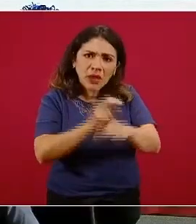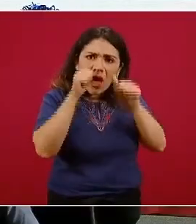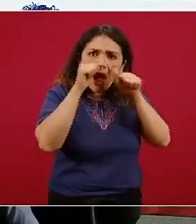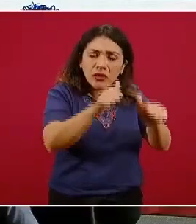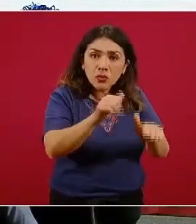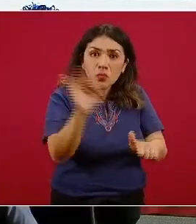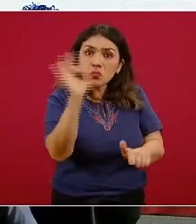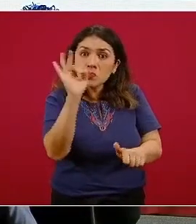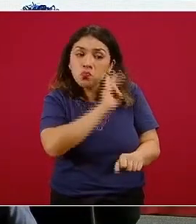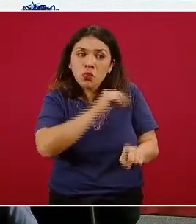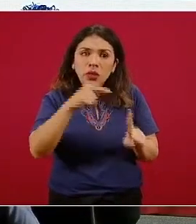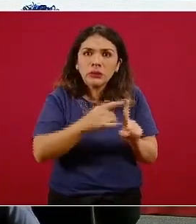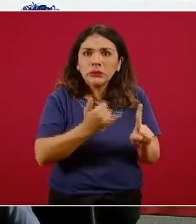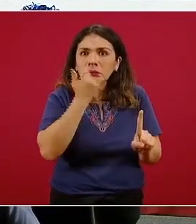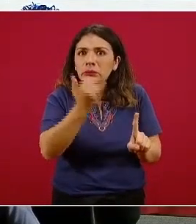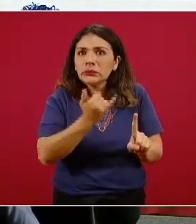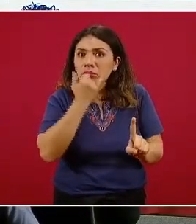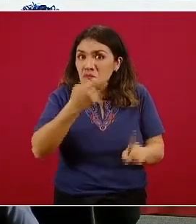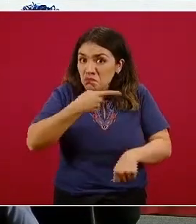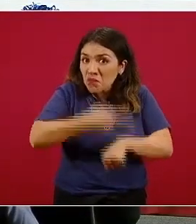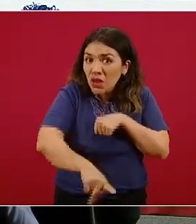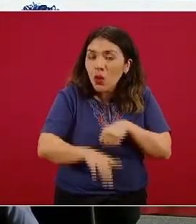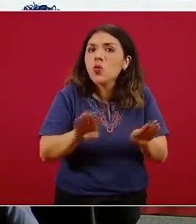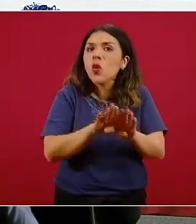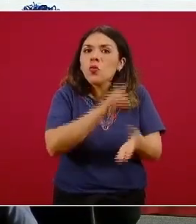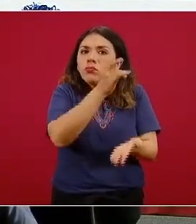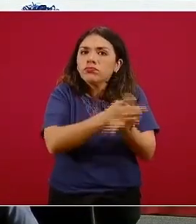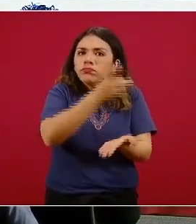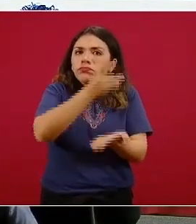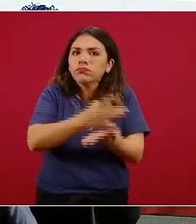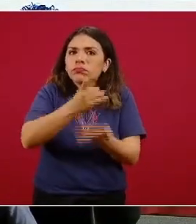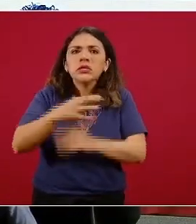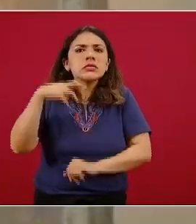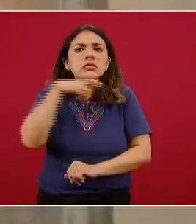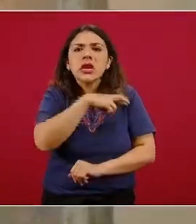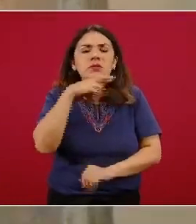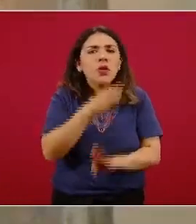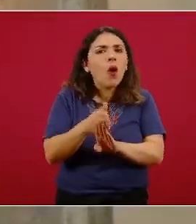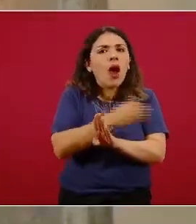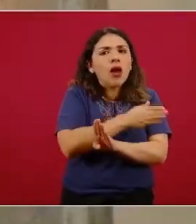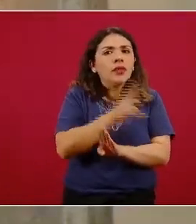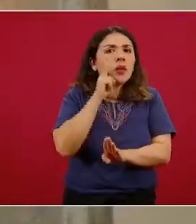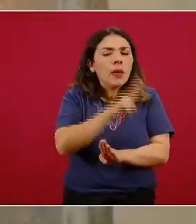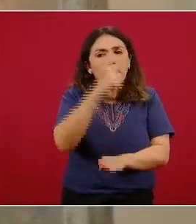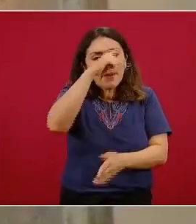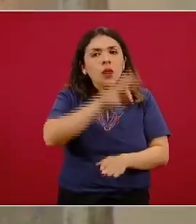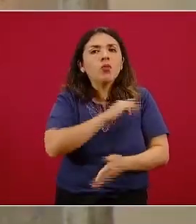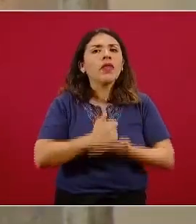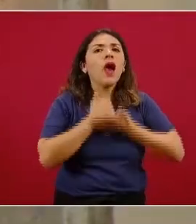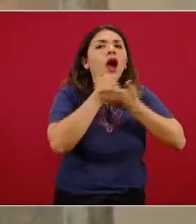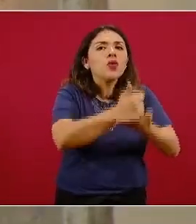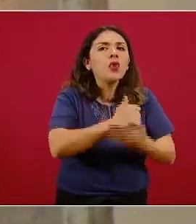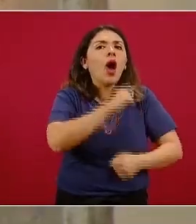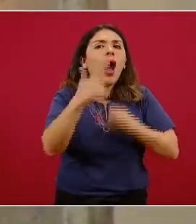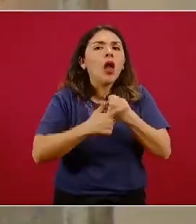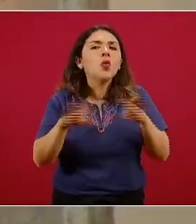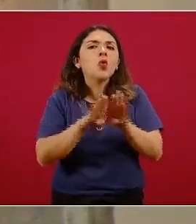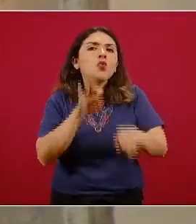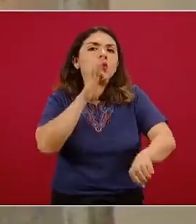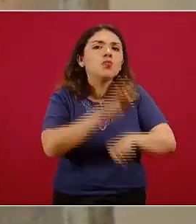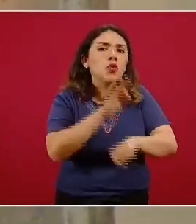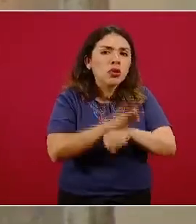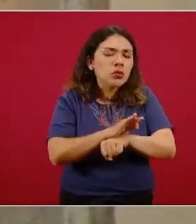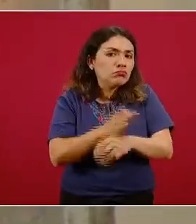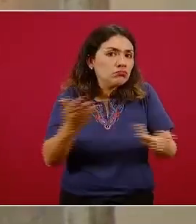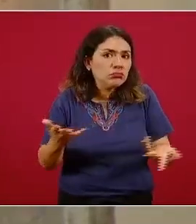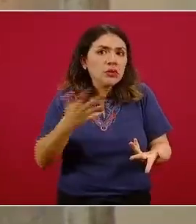quiénes puedan ser estas niñas para identificarlas de forma rápida y temprana y poder ofrecerles algún tipo de ayuda desde